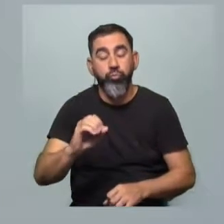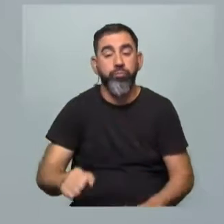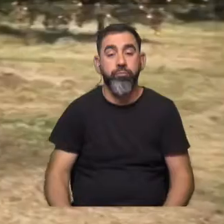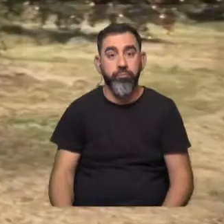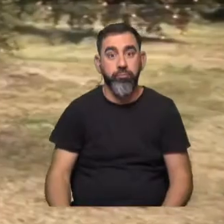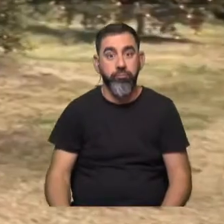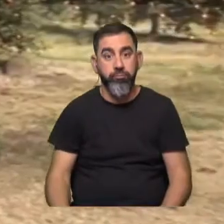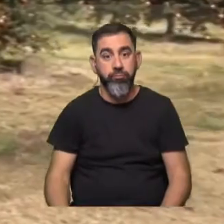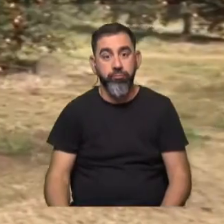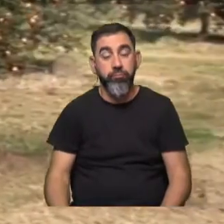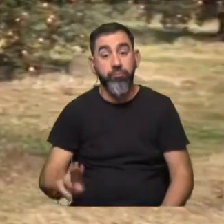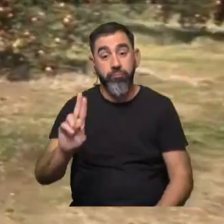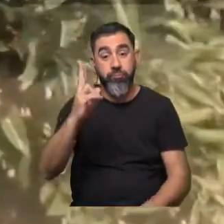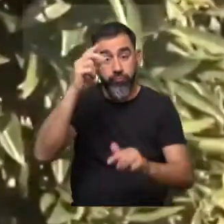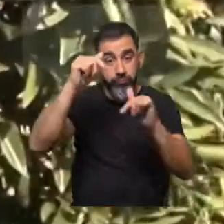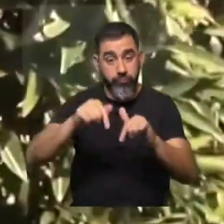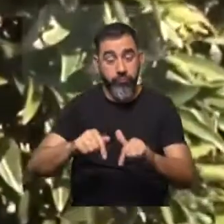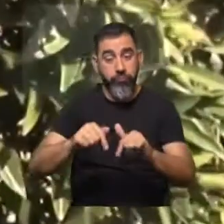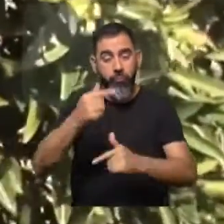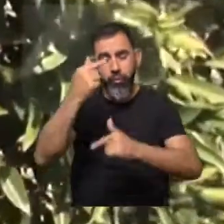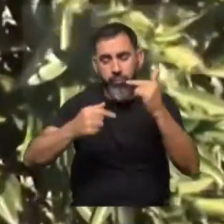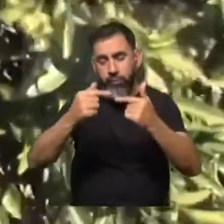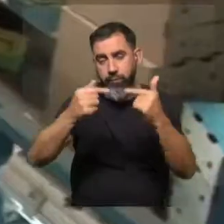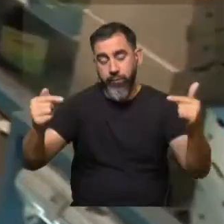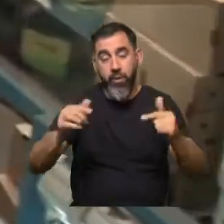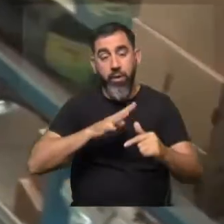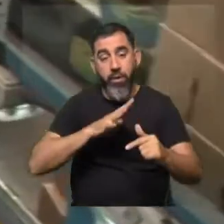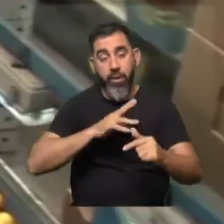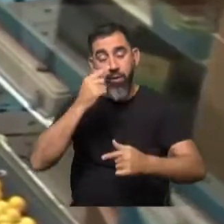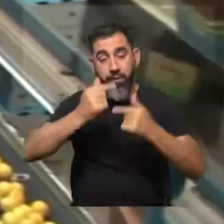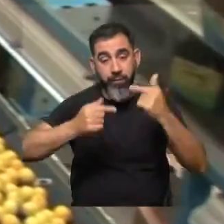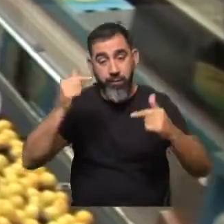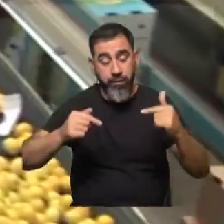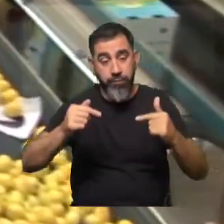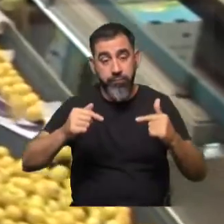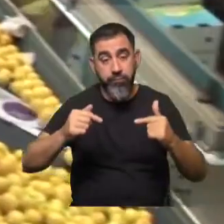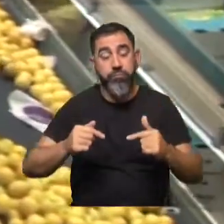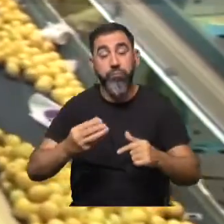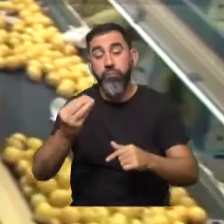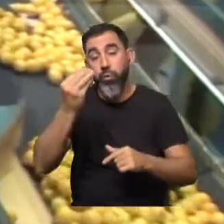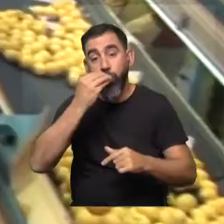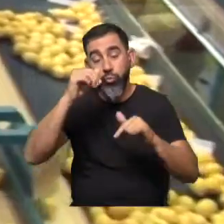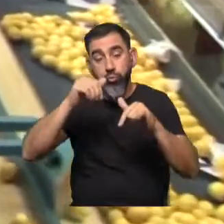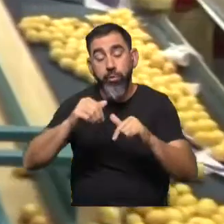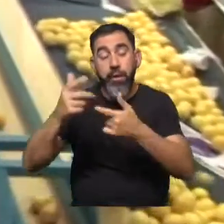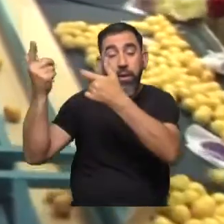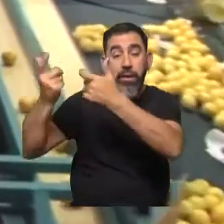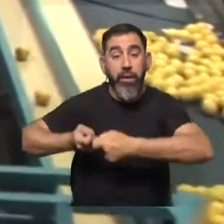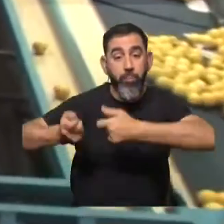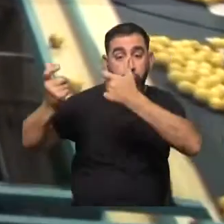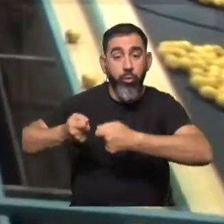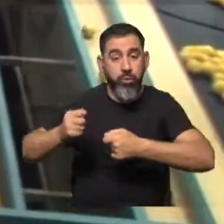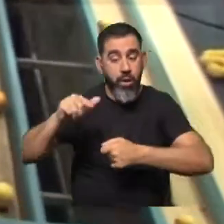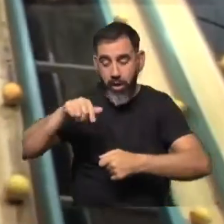heteropolisacárido. Bueno, en Uruguay toda la pectina que se consume se importa. No